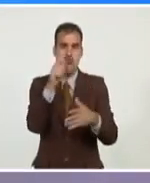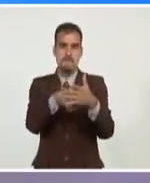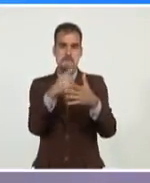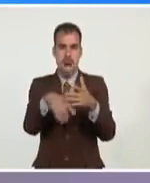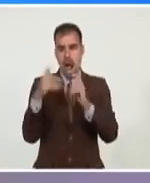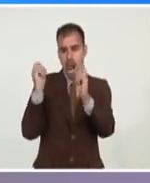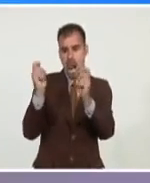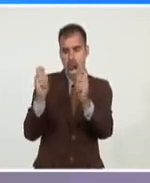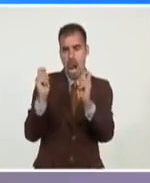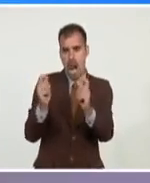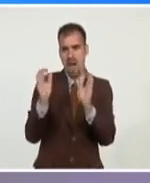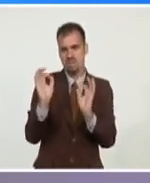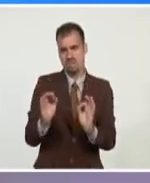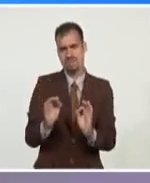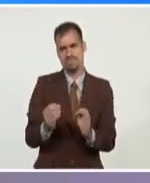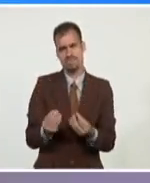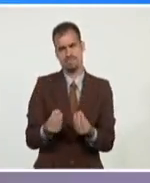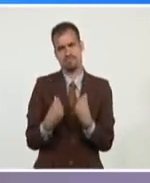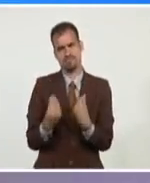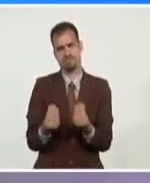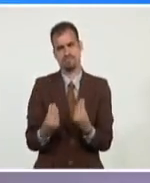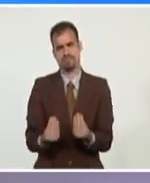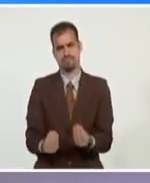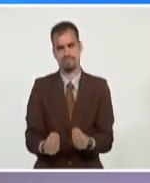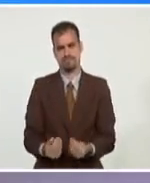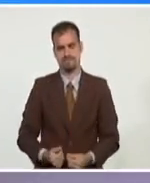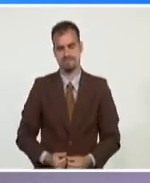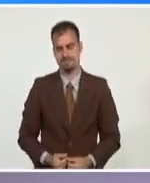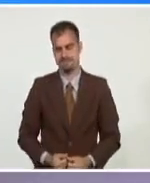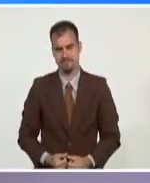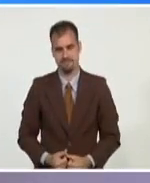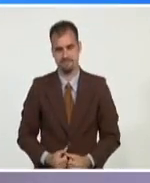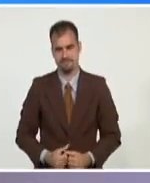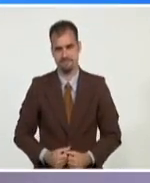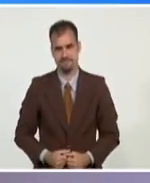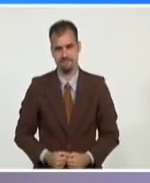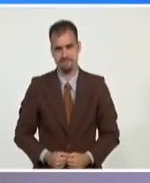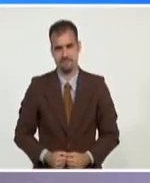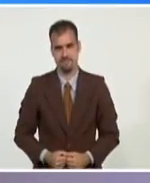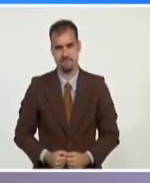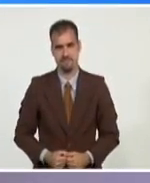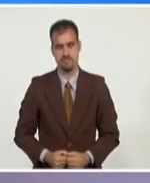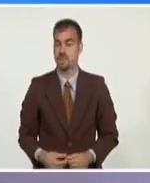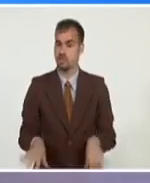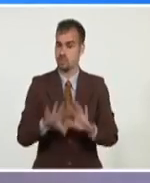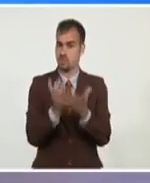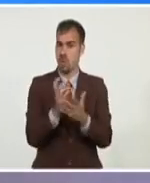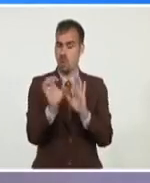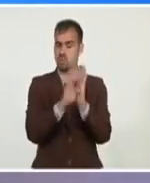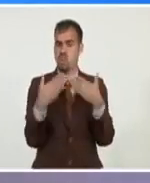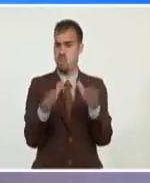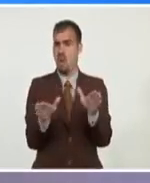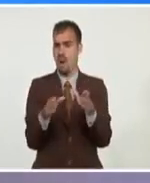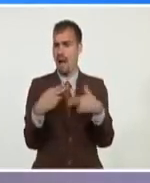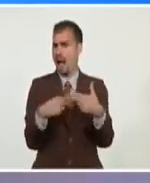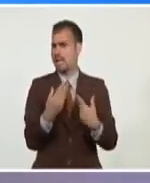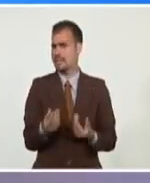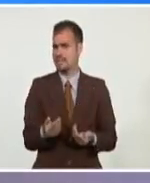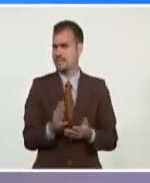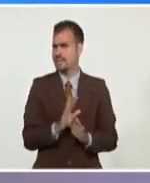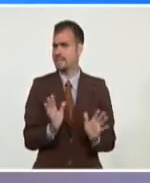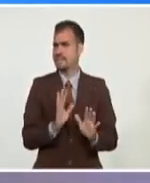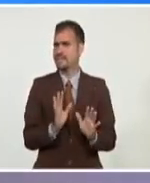huelga de hambre con todas las de la ley. Incluso las convocatorias que de forma desesperada están